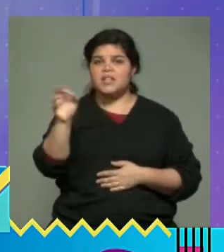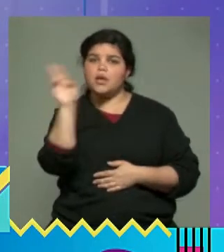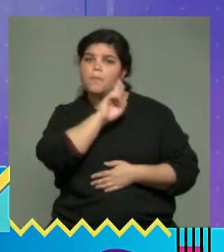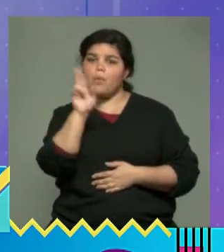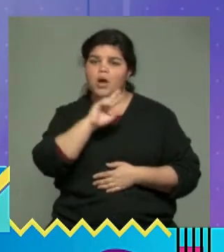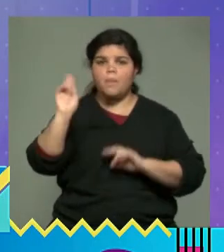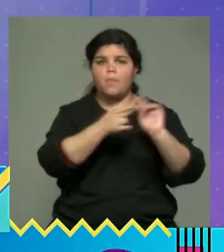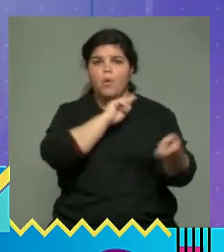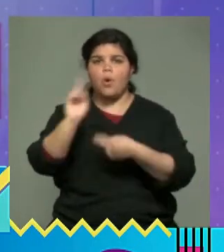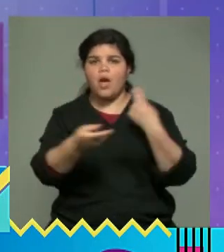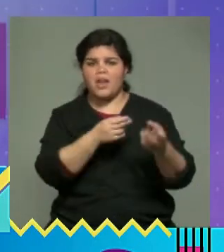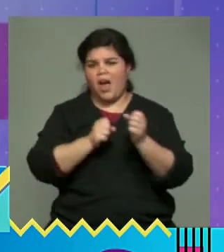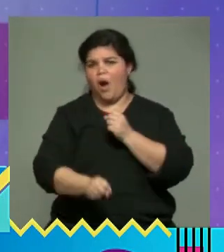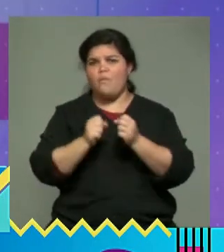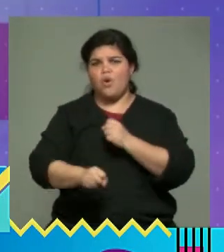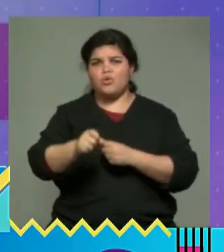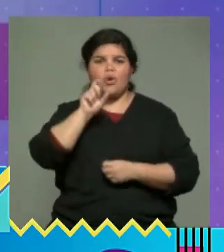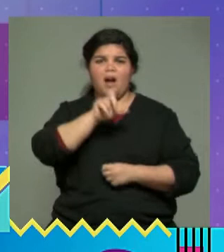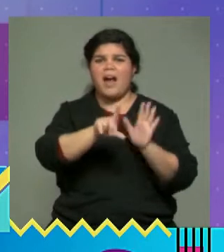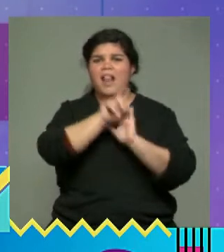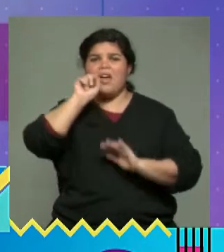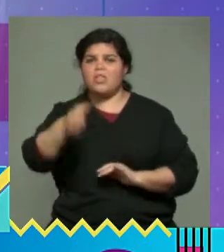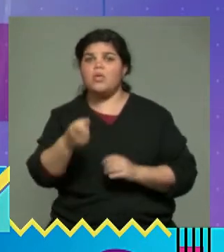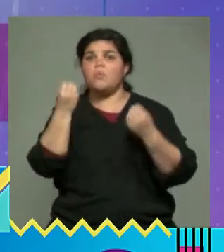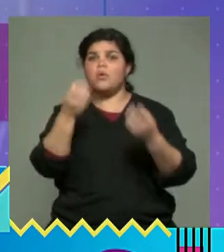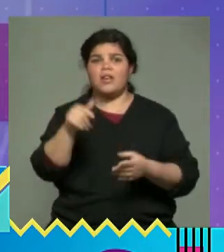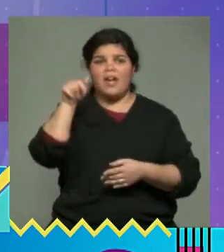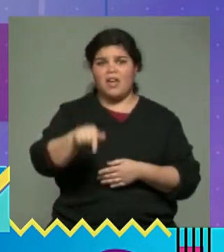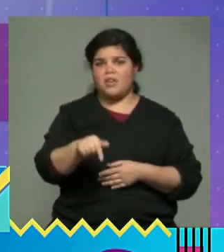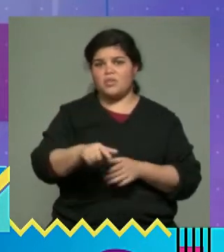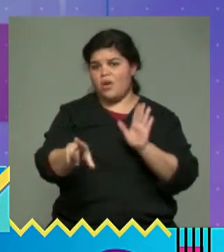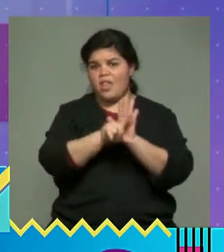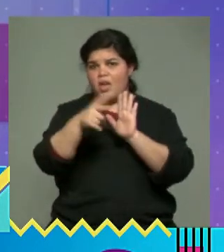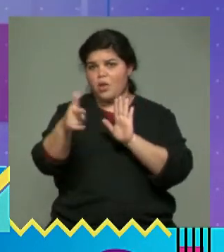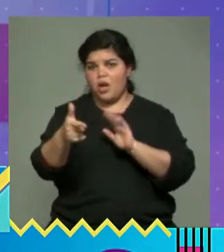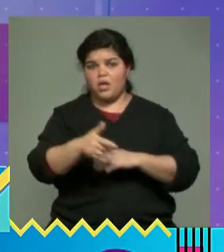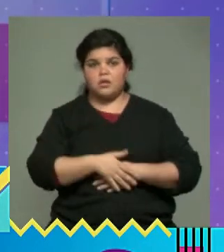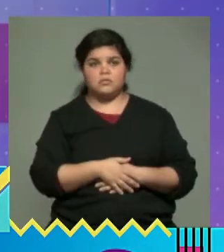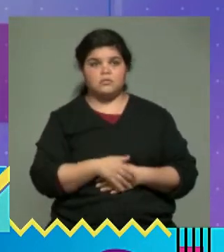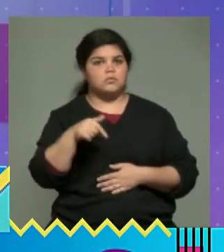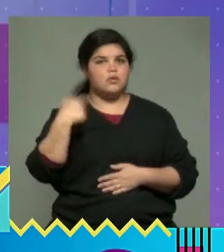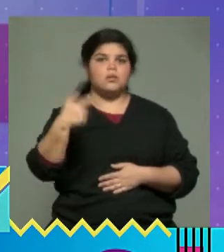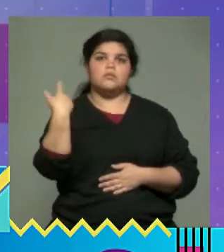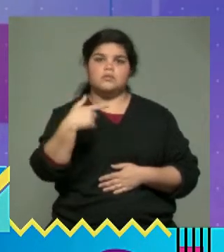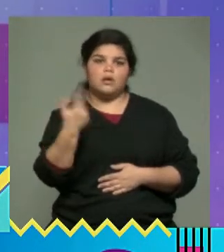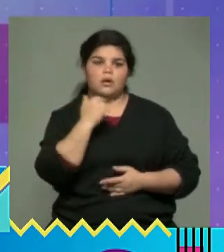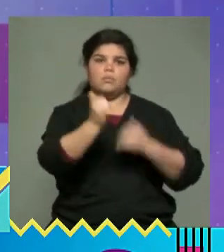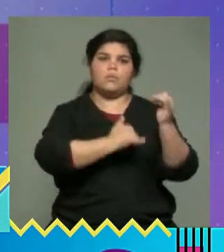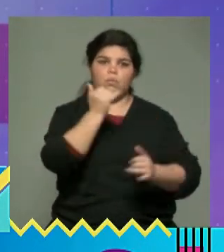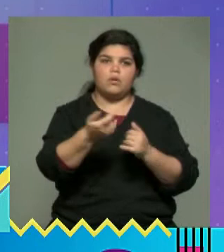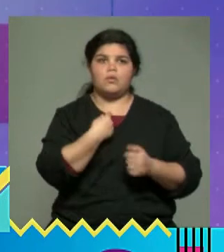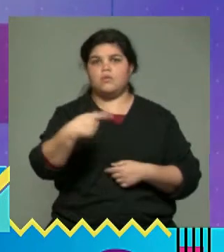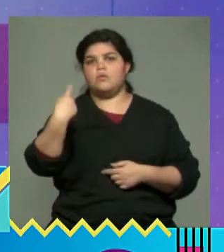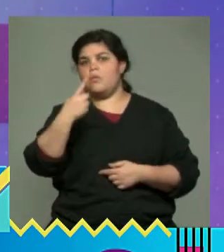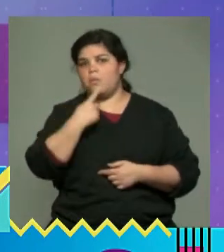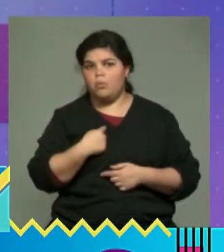clandestino mal practicado porque no hay una ley como la que se está planteando. Yo he dicho sistemáticamente en cada campaña donde me han preguntado